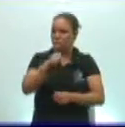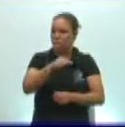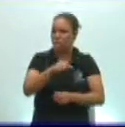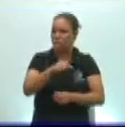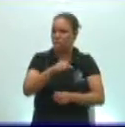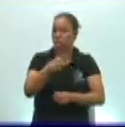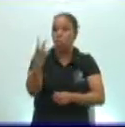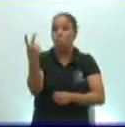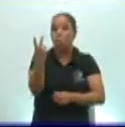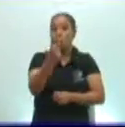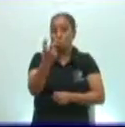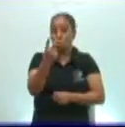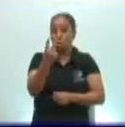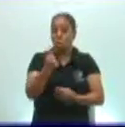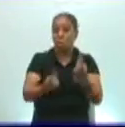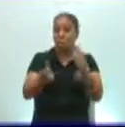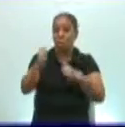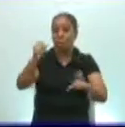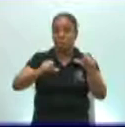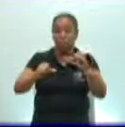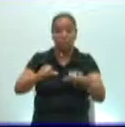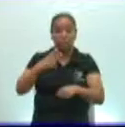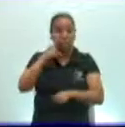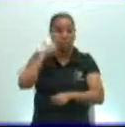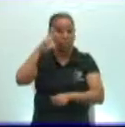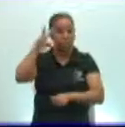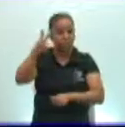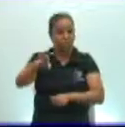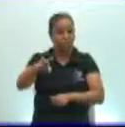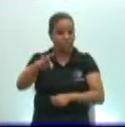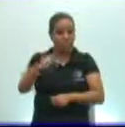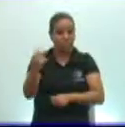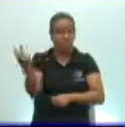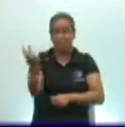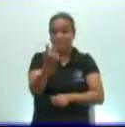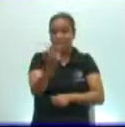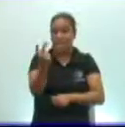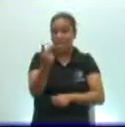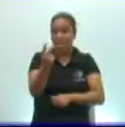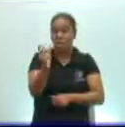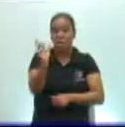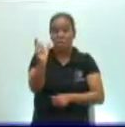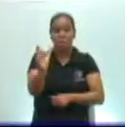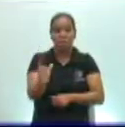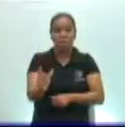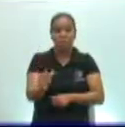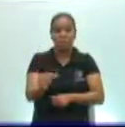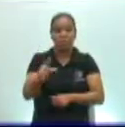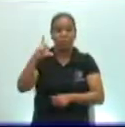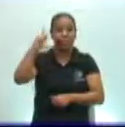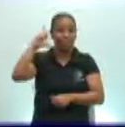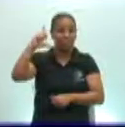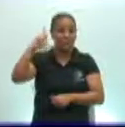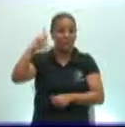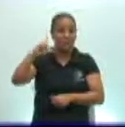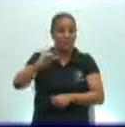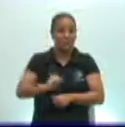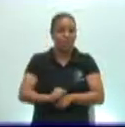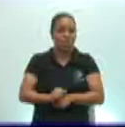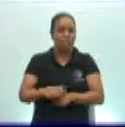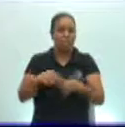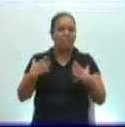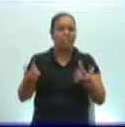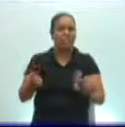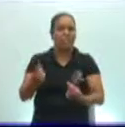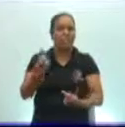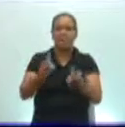representados 2 elementos químicos, porque fíjense que las 2 letras son mayúsculas. ¿De qué elementos